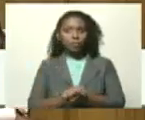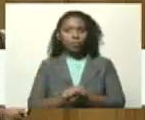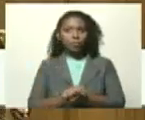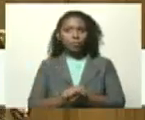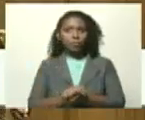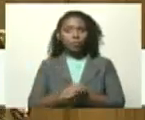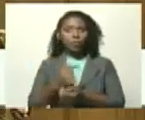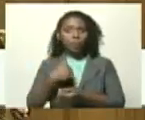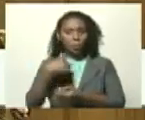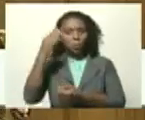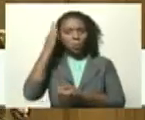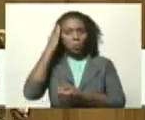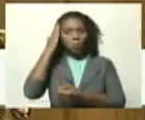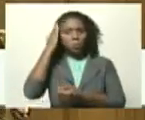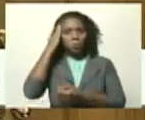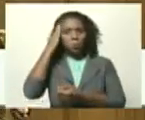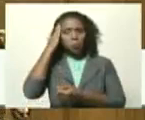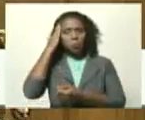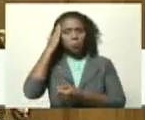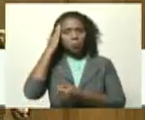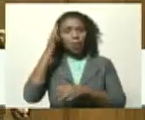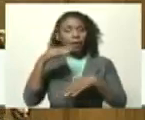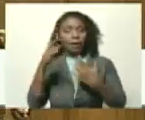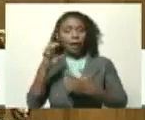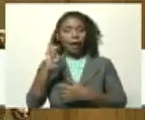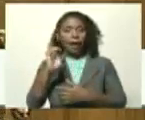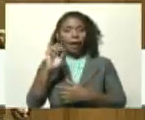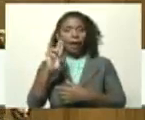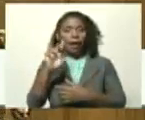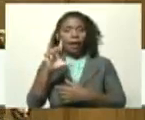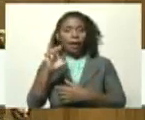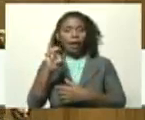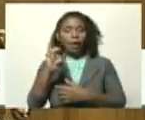Y yo sé que Arle Herrera